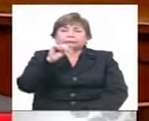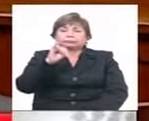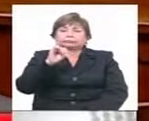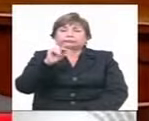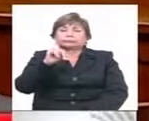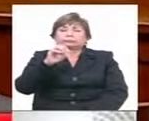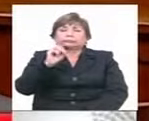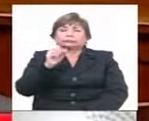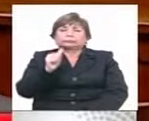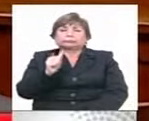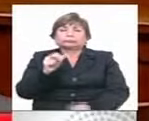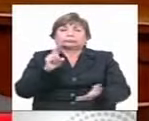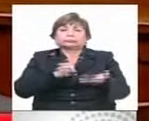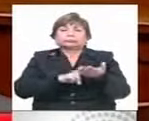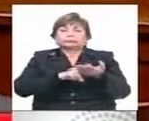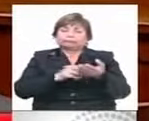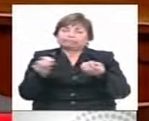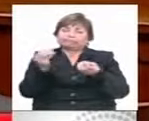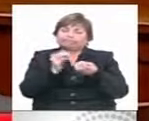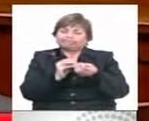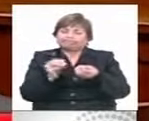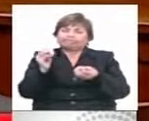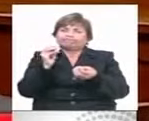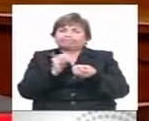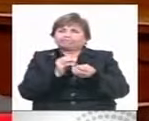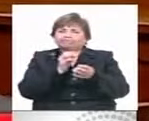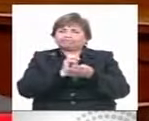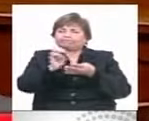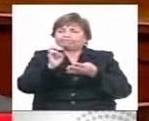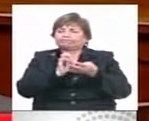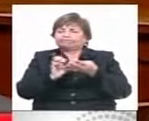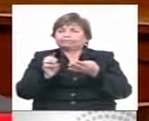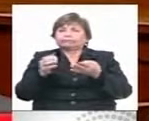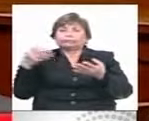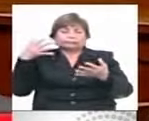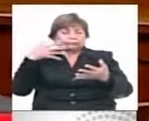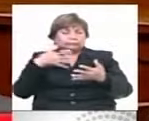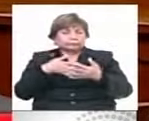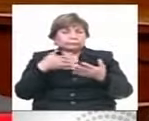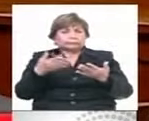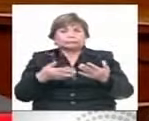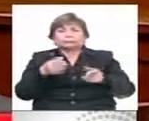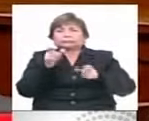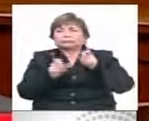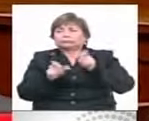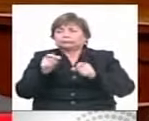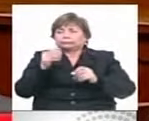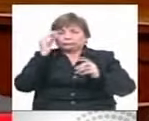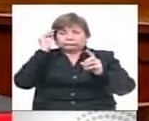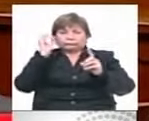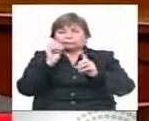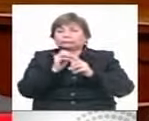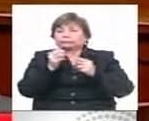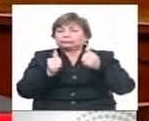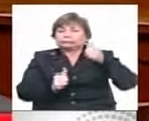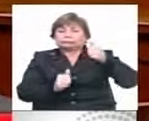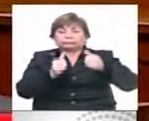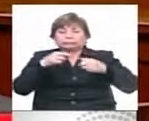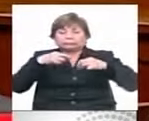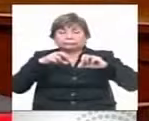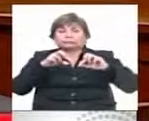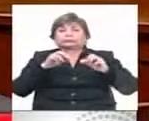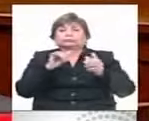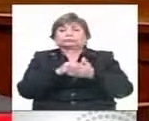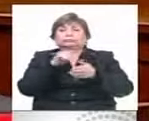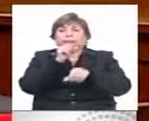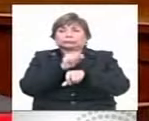eSalud vienen incrementando estrategias de vacunación enfocadas a la población objetivo, lo cual permitirá que en